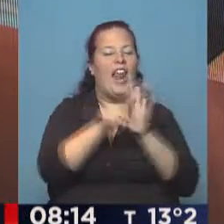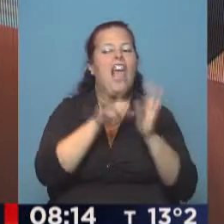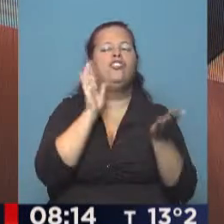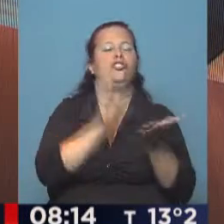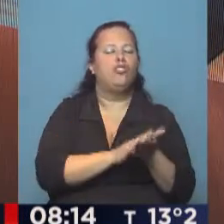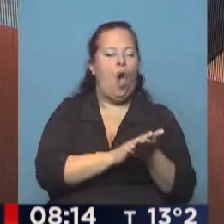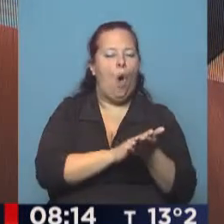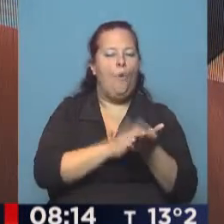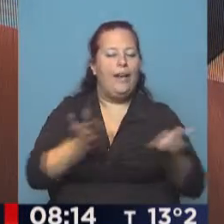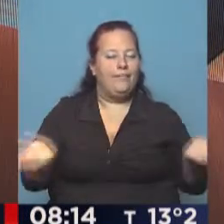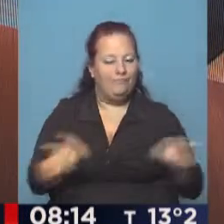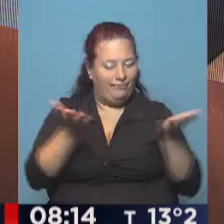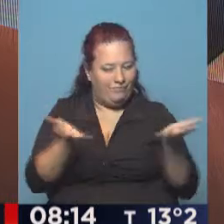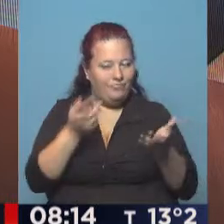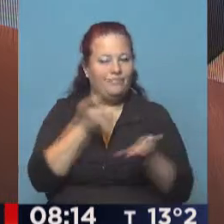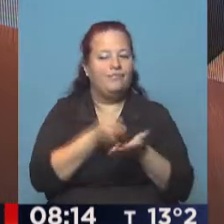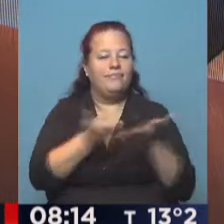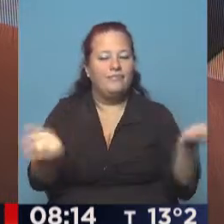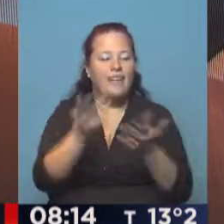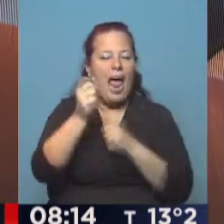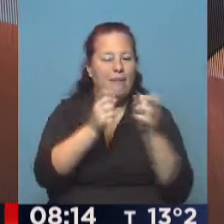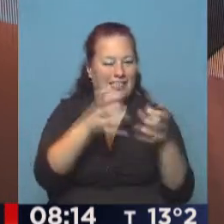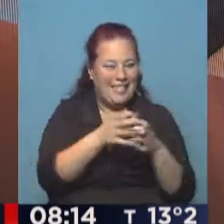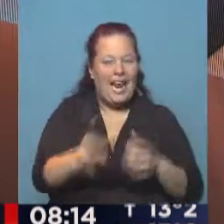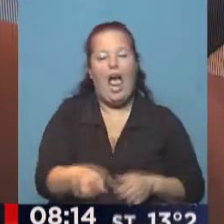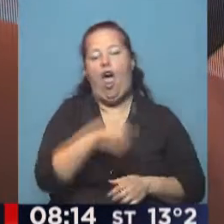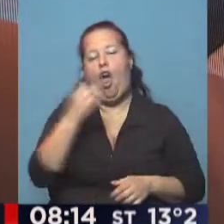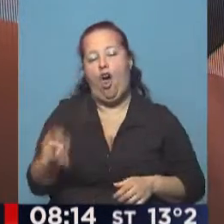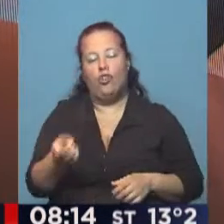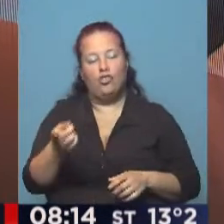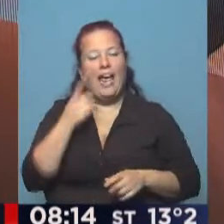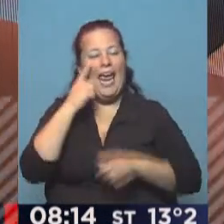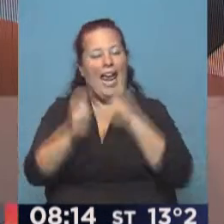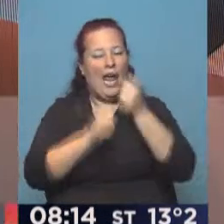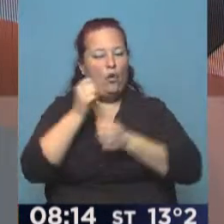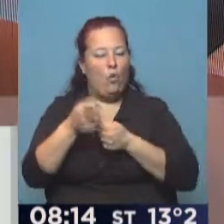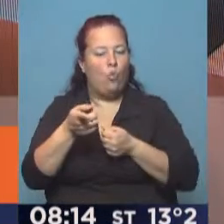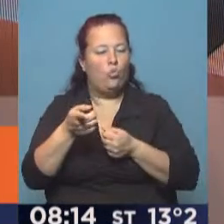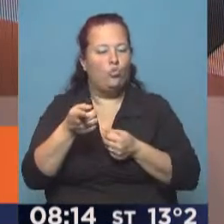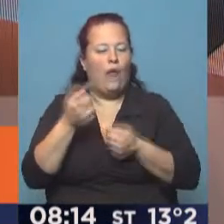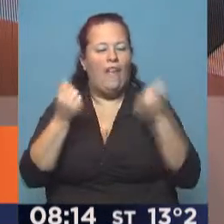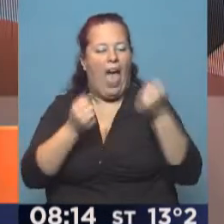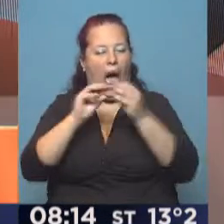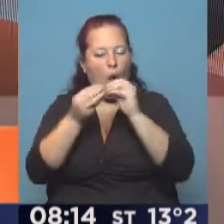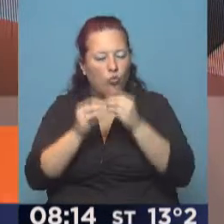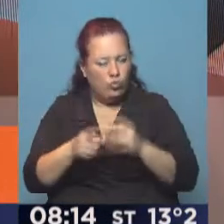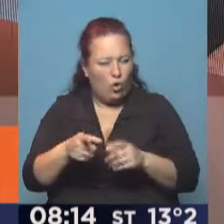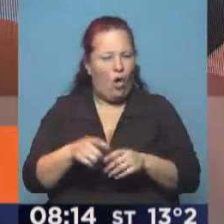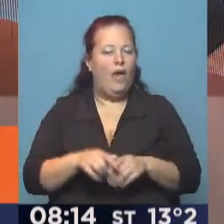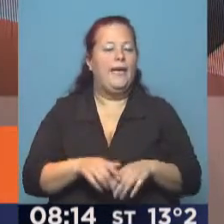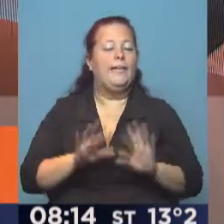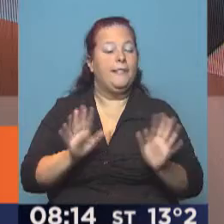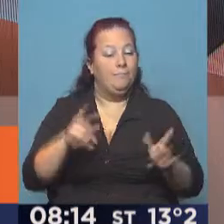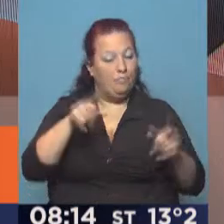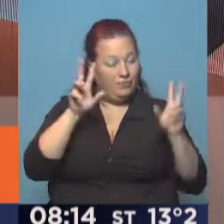ver con fomentos. Uno, fomento a las pymes y otro a la industria de los autopartes. Y